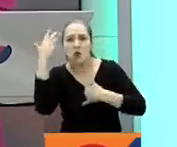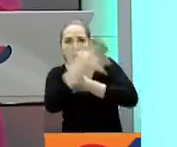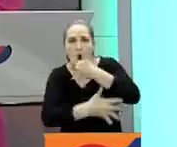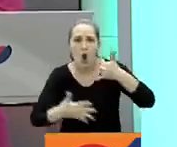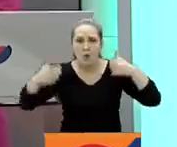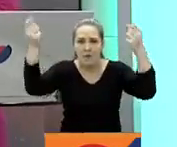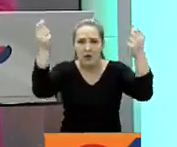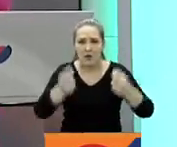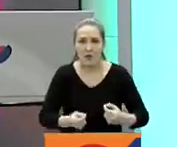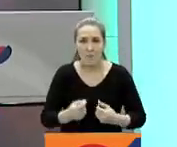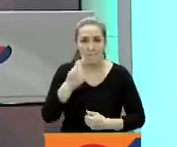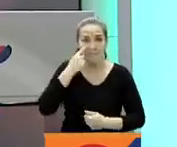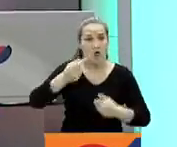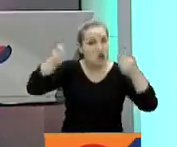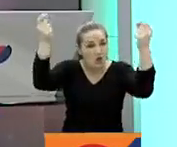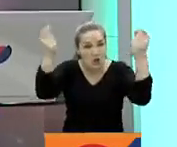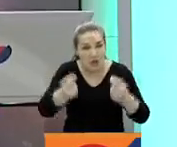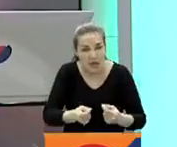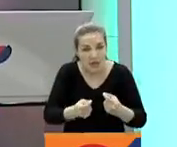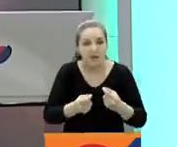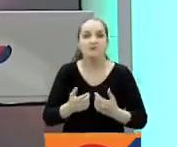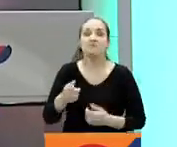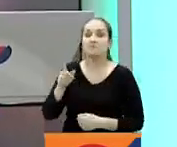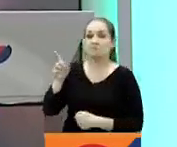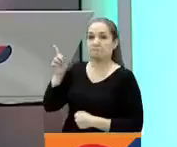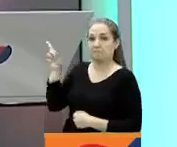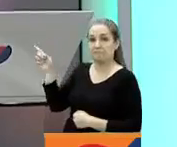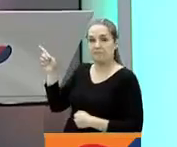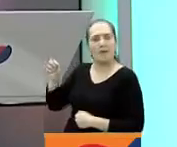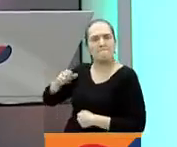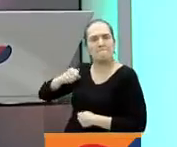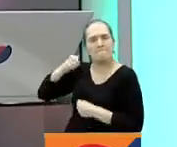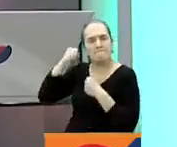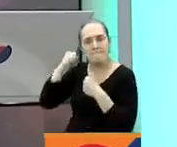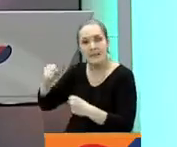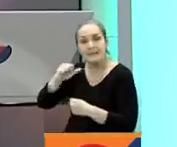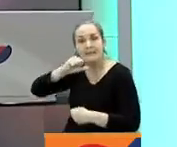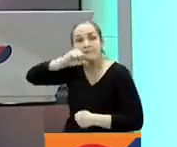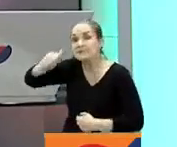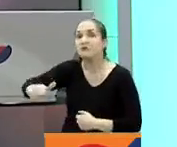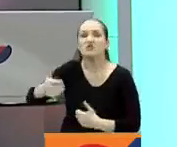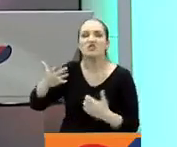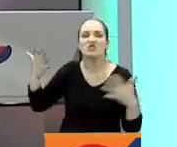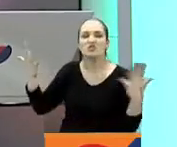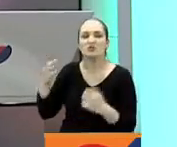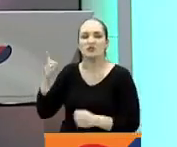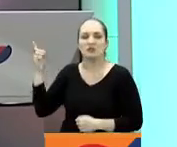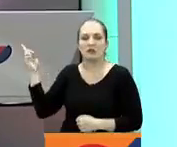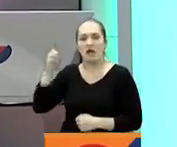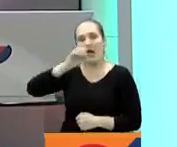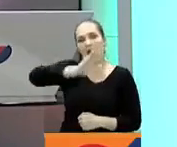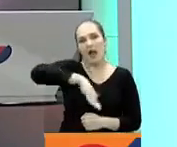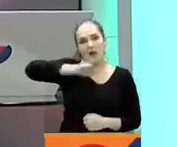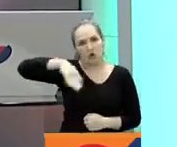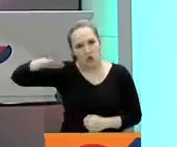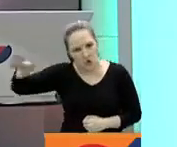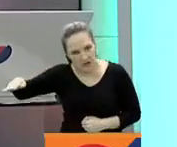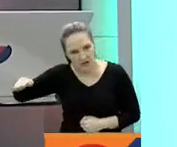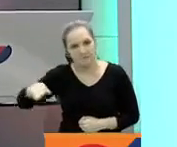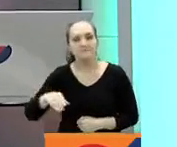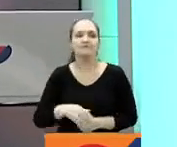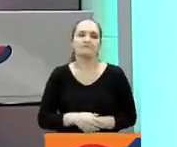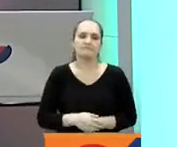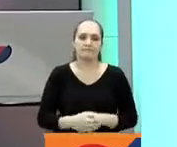Miren ustedes, son 5 los departamentos con el mayor número de quemados en Colombia. Entre esos,